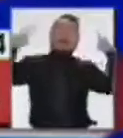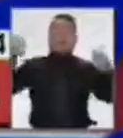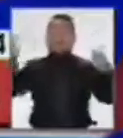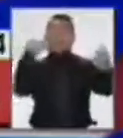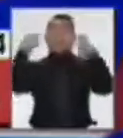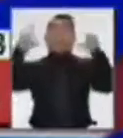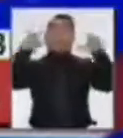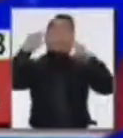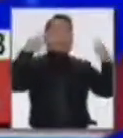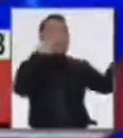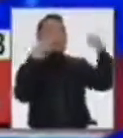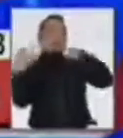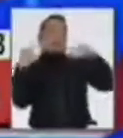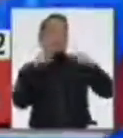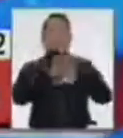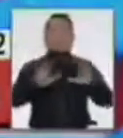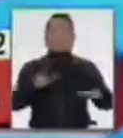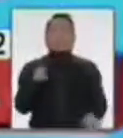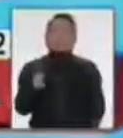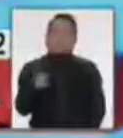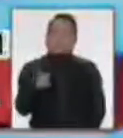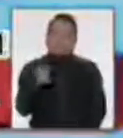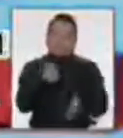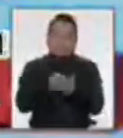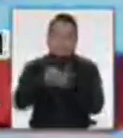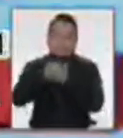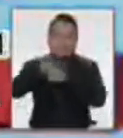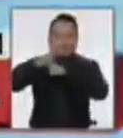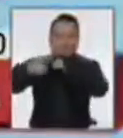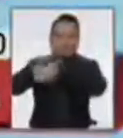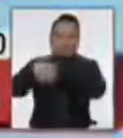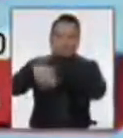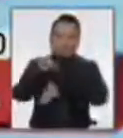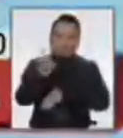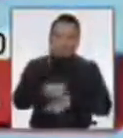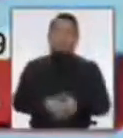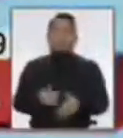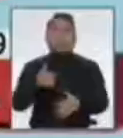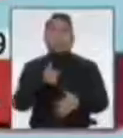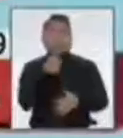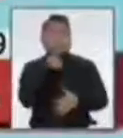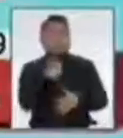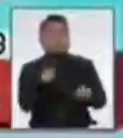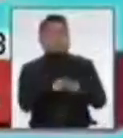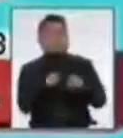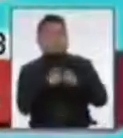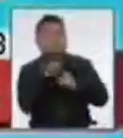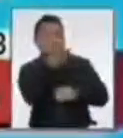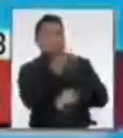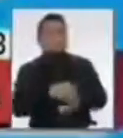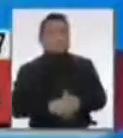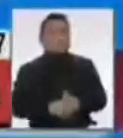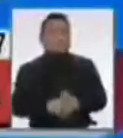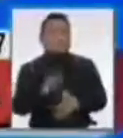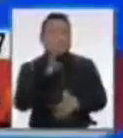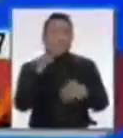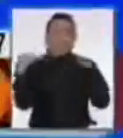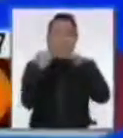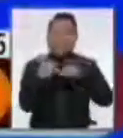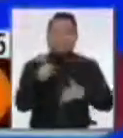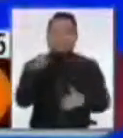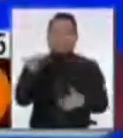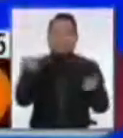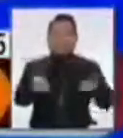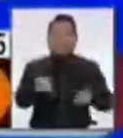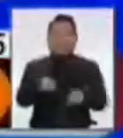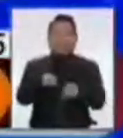suficiente para combatir la inseguridad ciudadana. Pero te voy a hablar también en términos deportivos, ¿ya? Yo creo que cuando